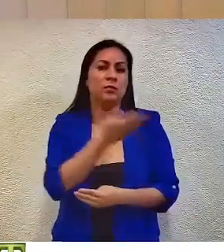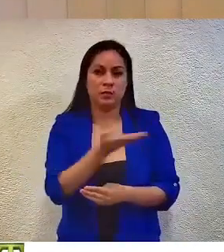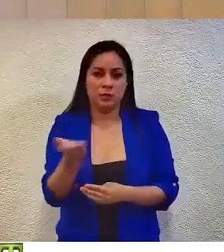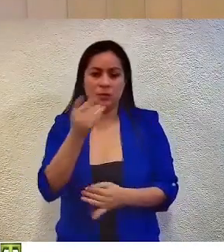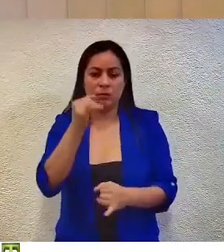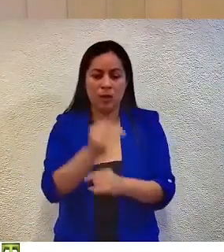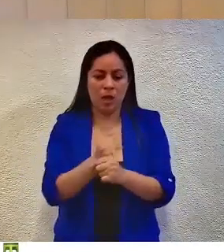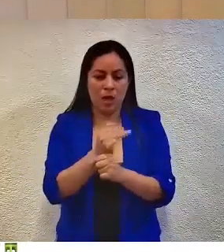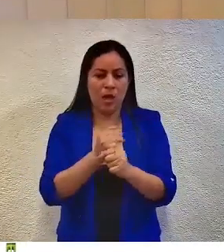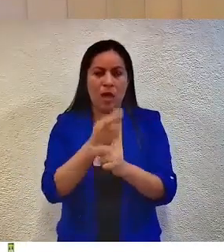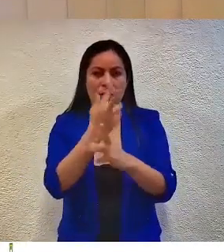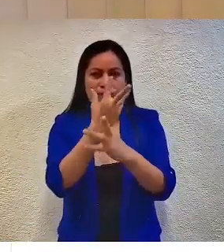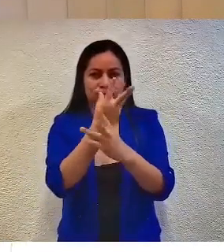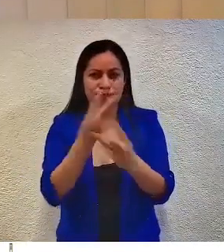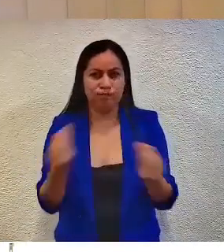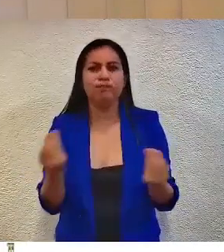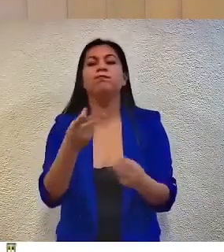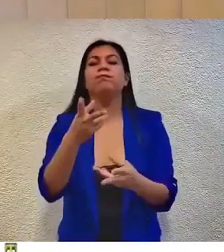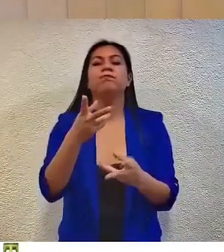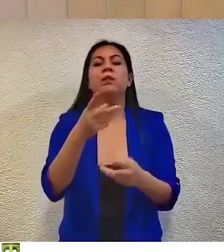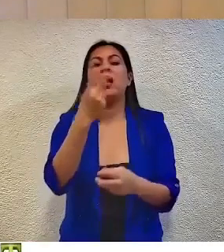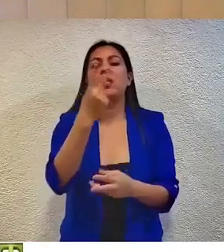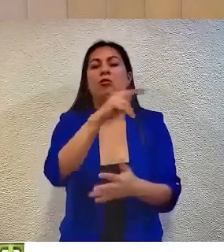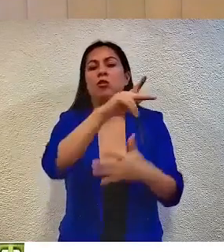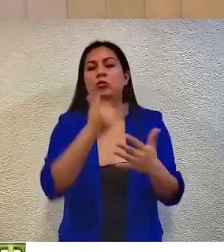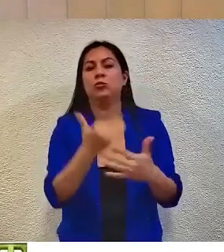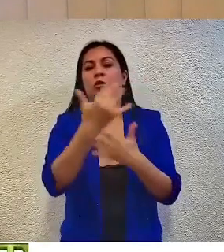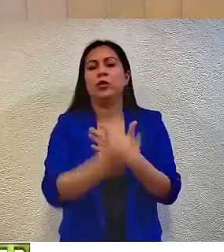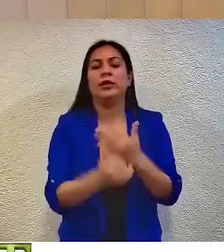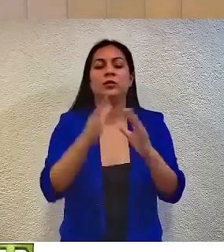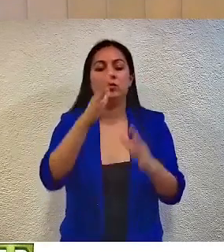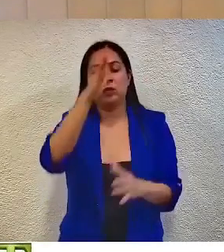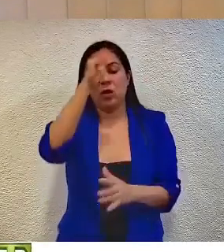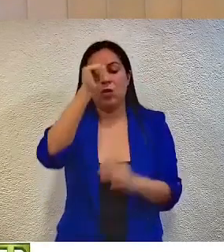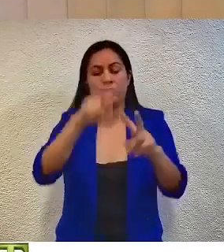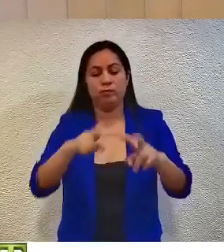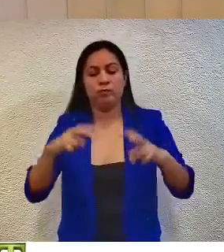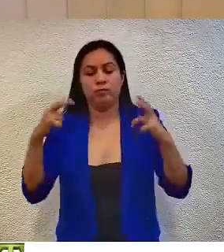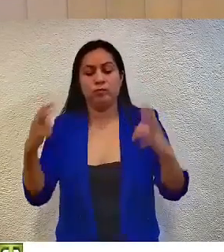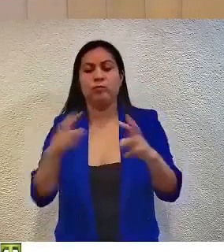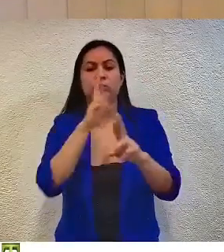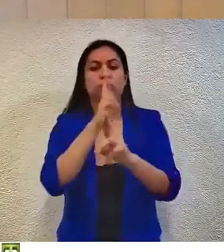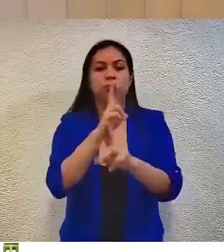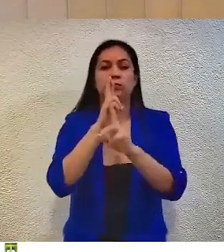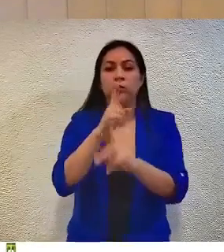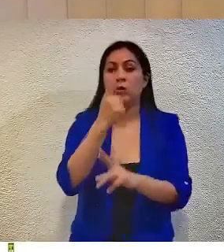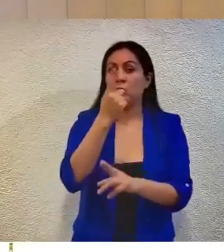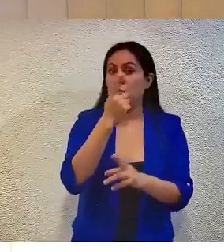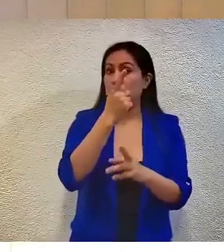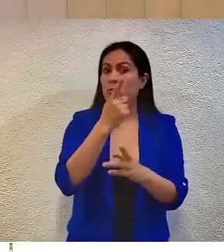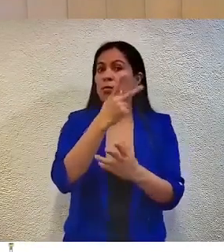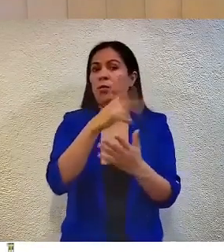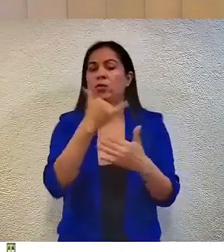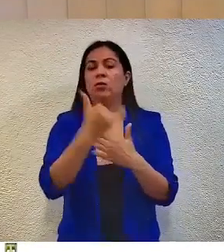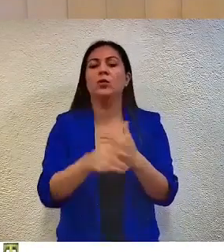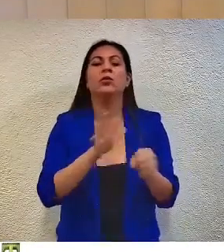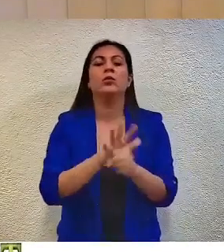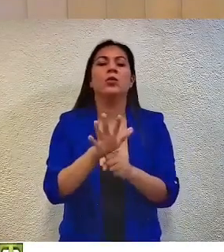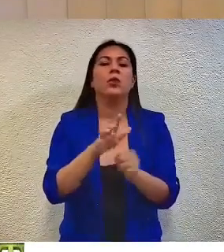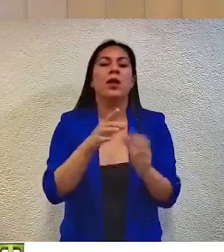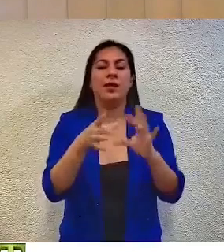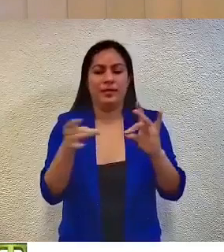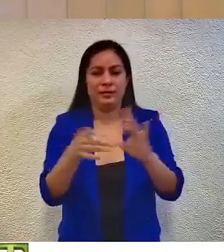analizar y resolver en la presente sesión corresponden a 2 proyectos de acuerdos plenarios, 3 proyectos de resolución y un proyecto de laudo, los cuales a continuación